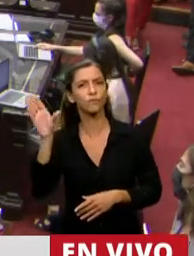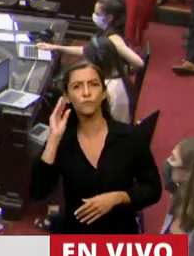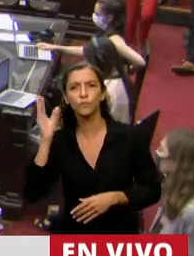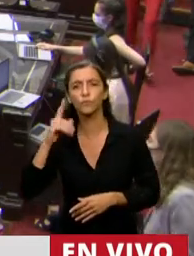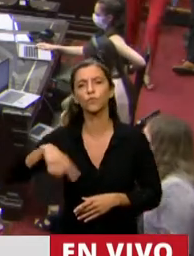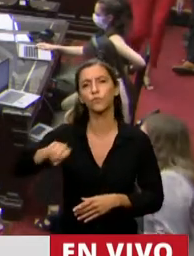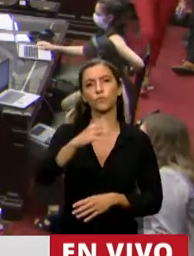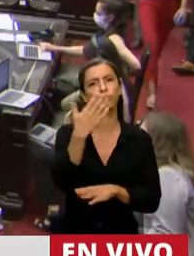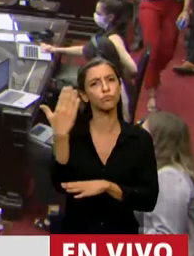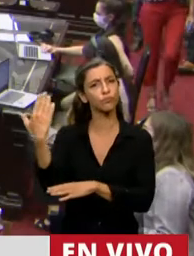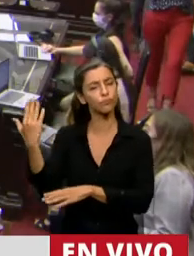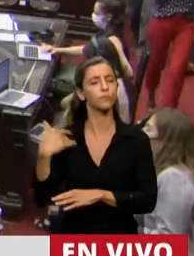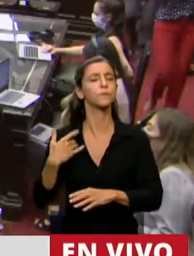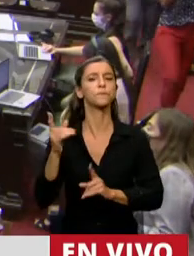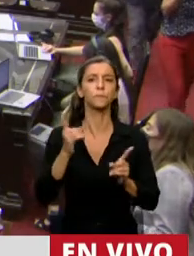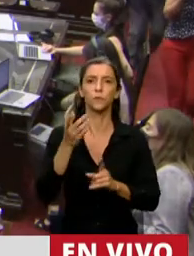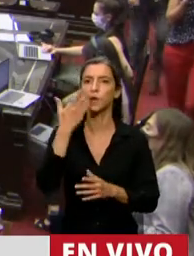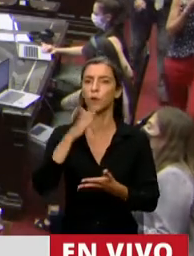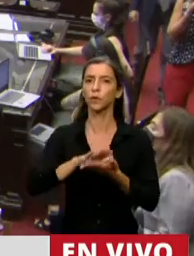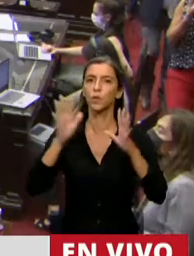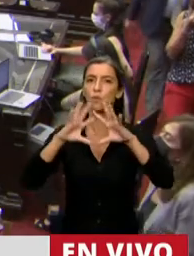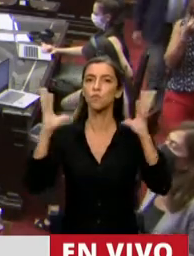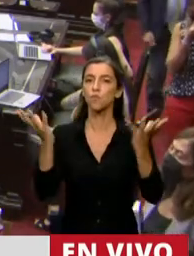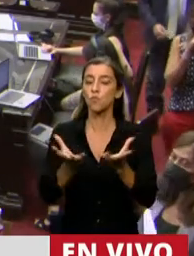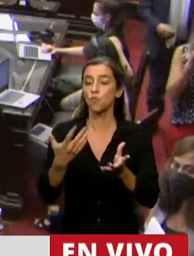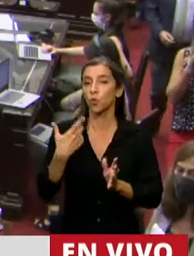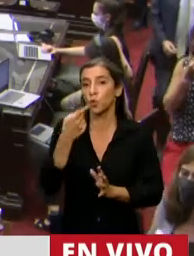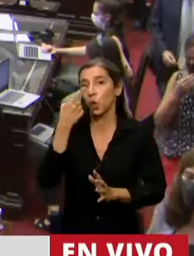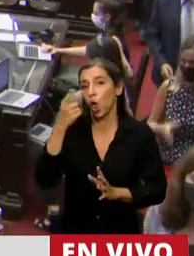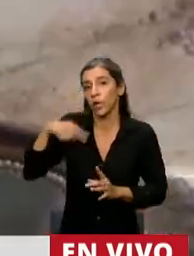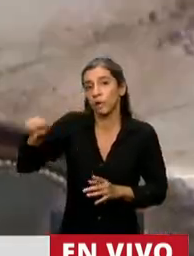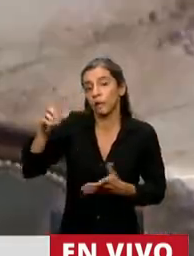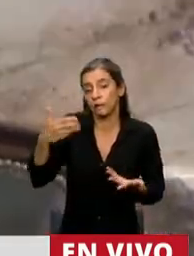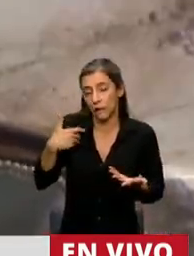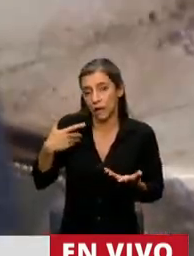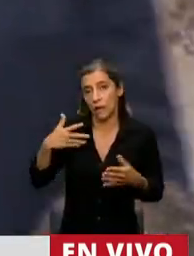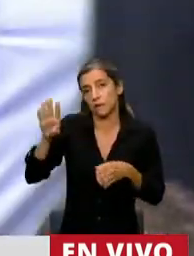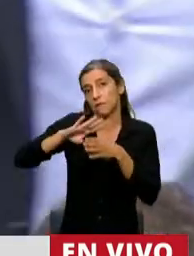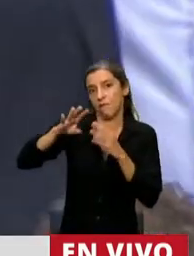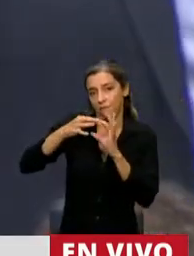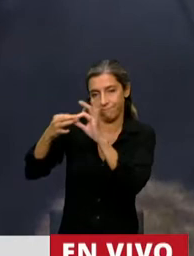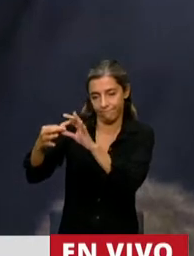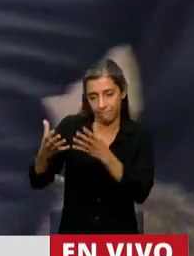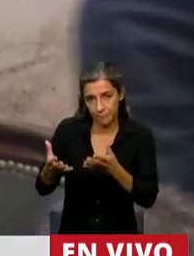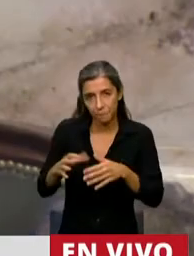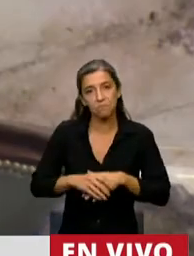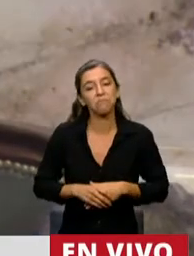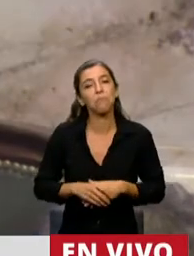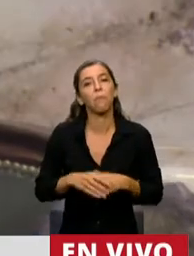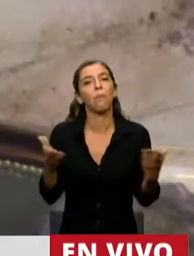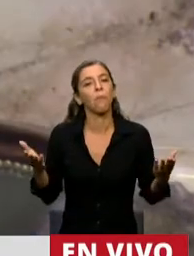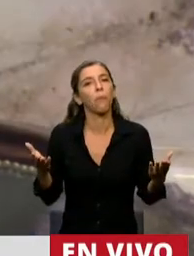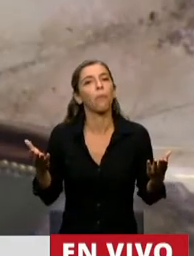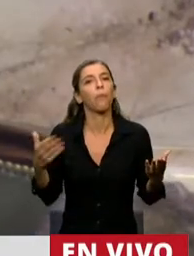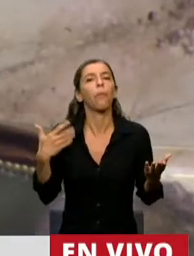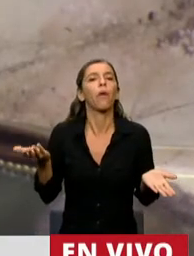básicamente hay intereses del mundo a través de la deuda, que su objetivo, el único objetivo que tienen estos intereses